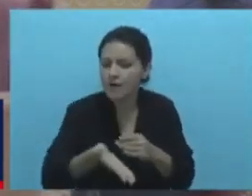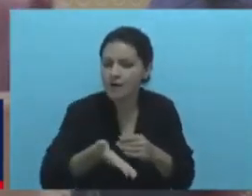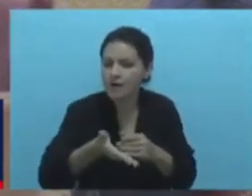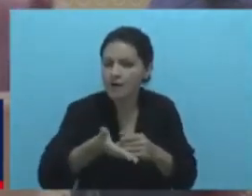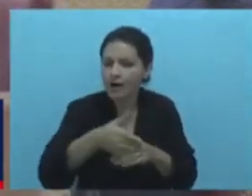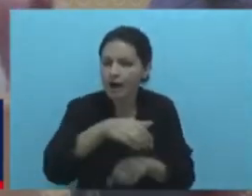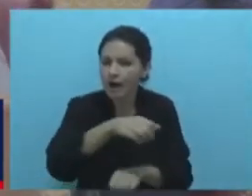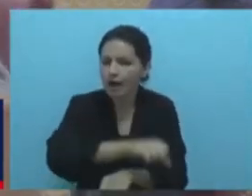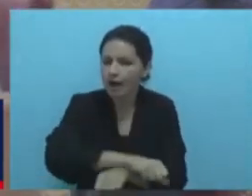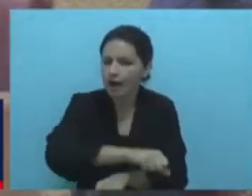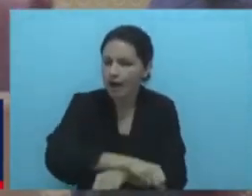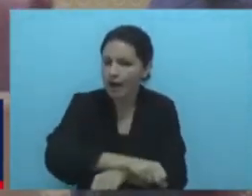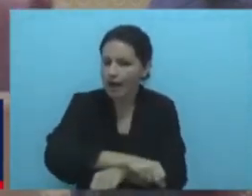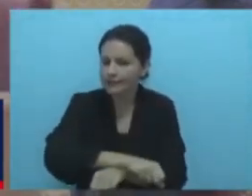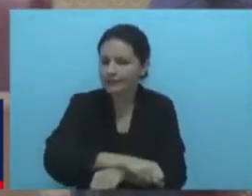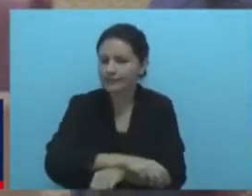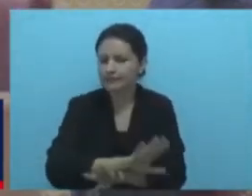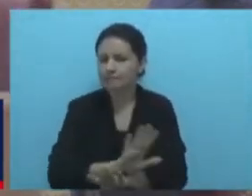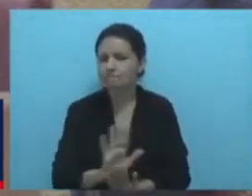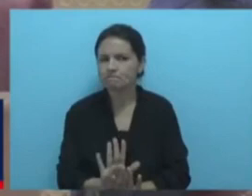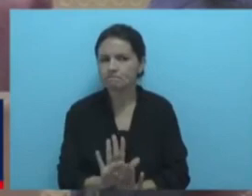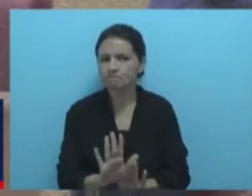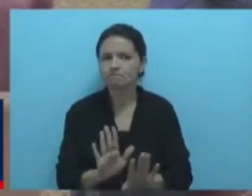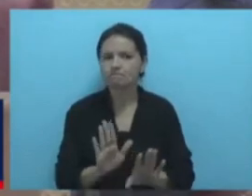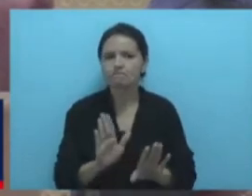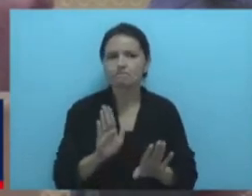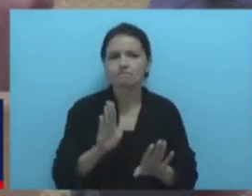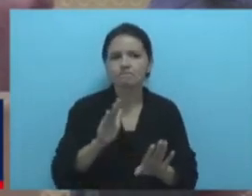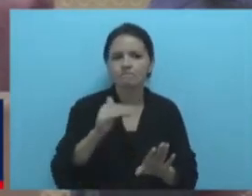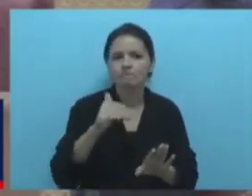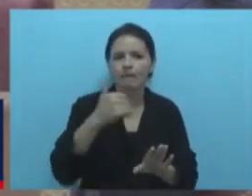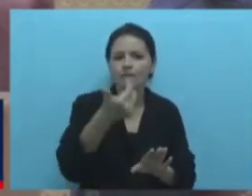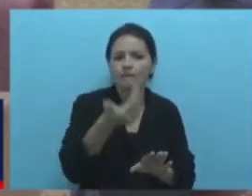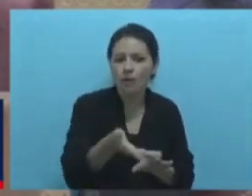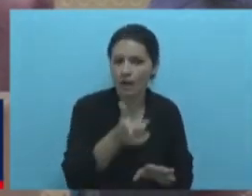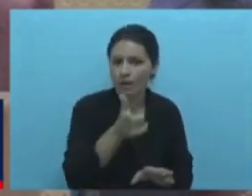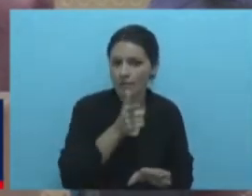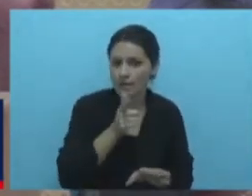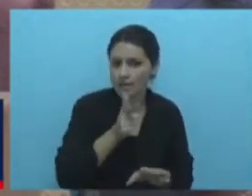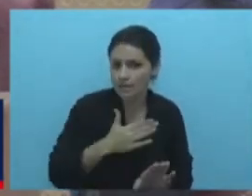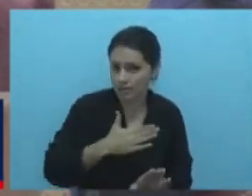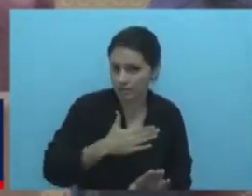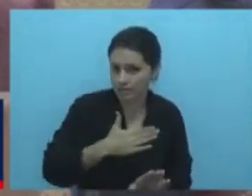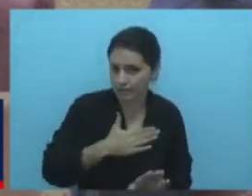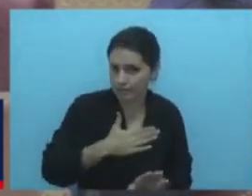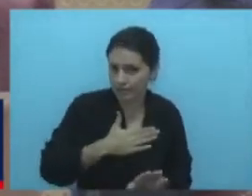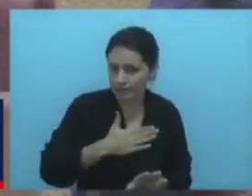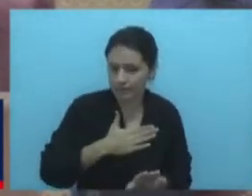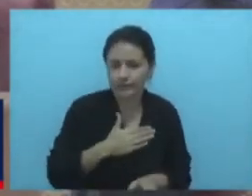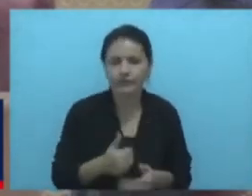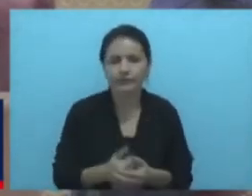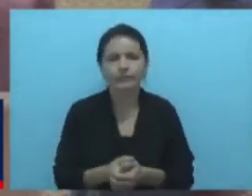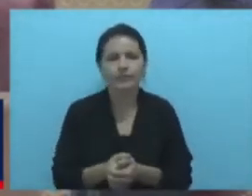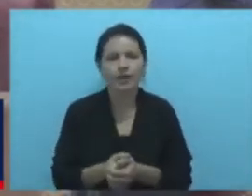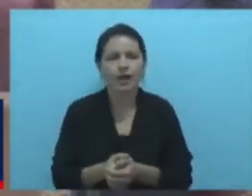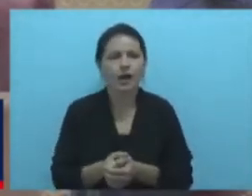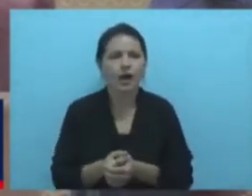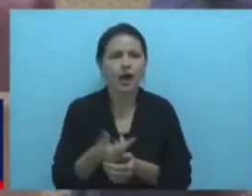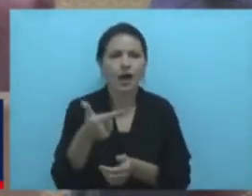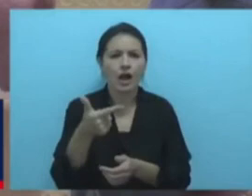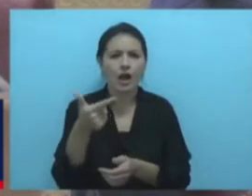grande tiene que ver con lo que sucede afuera de las cárceles el sábado pasado el 24 de